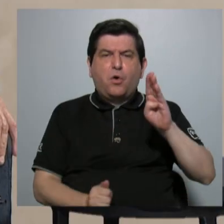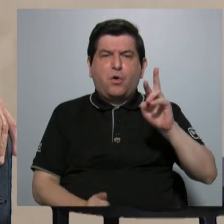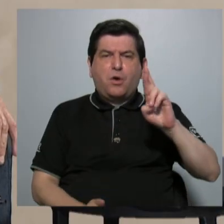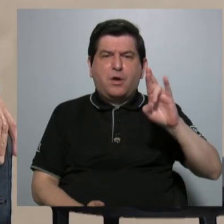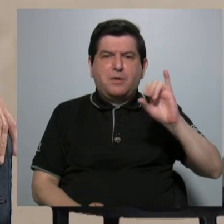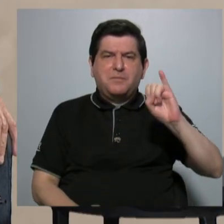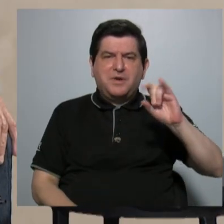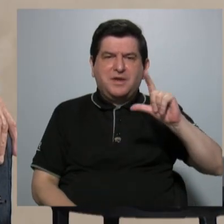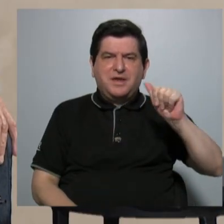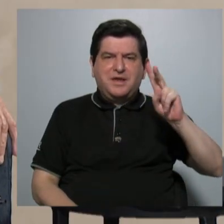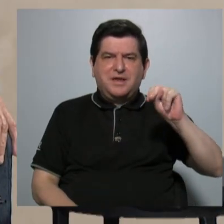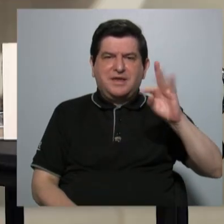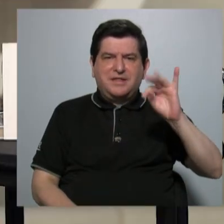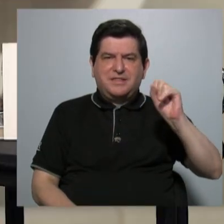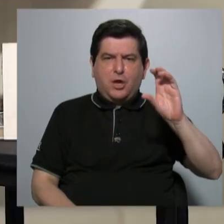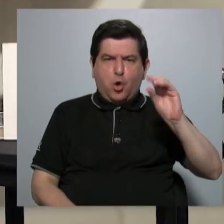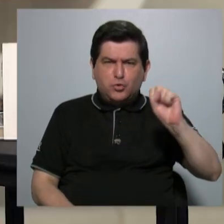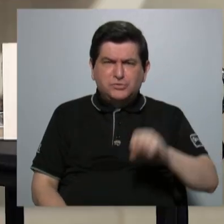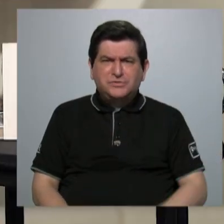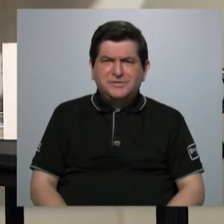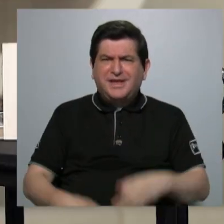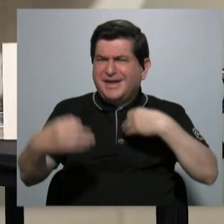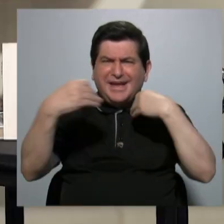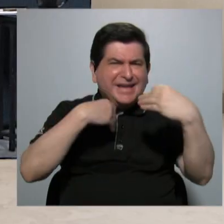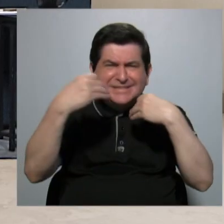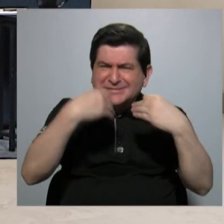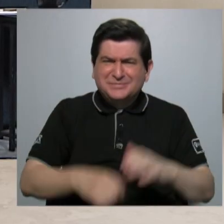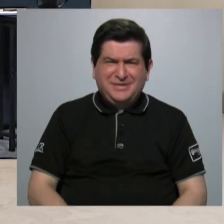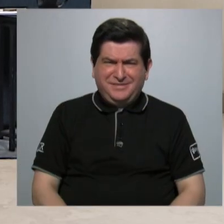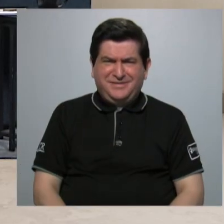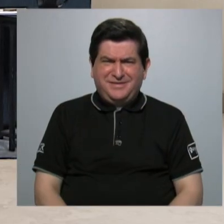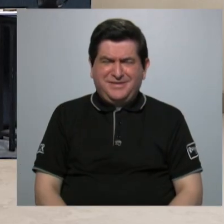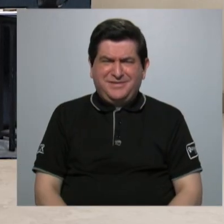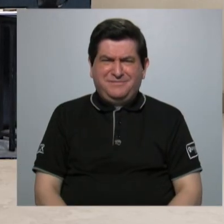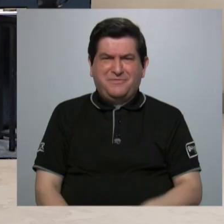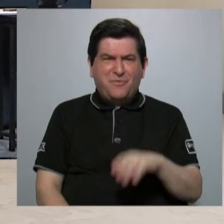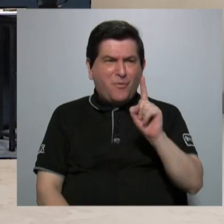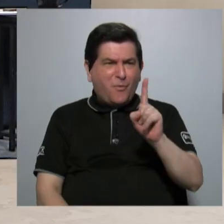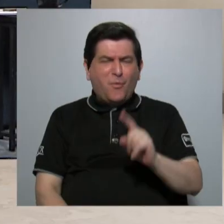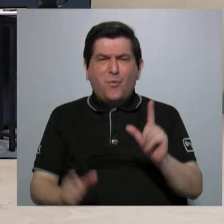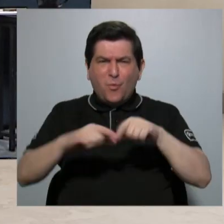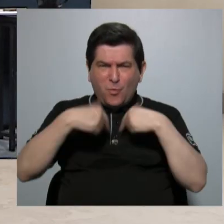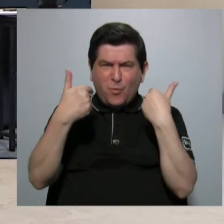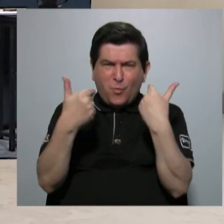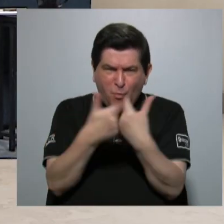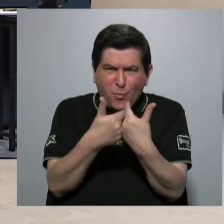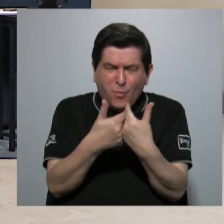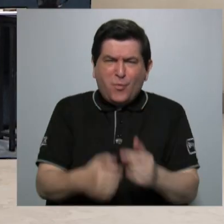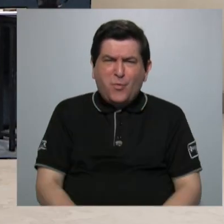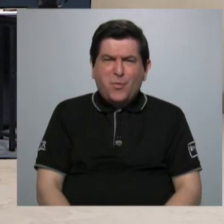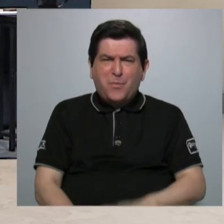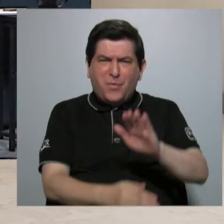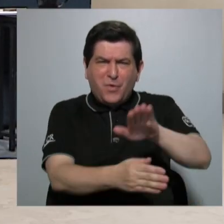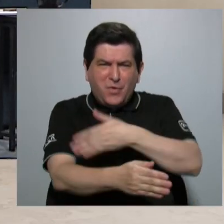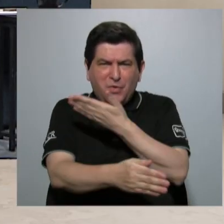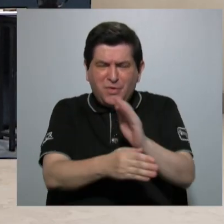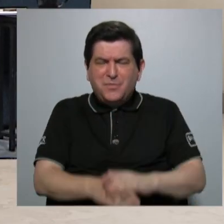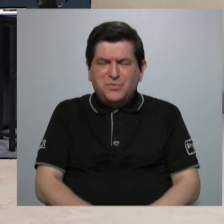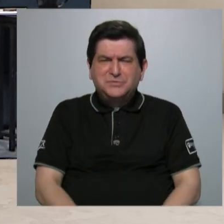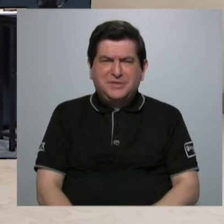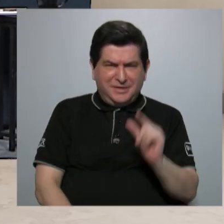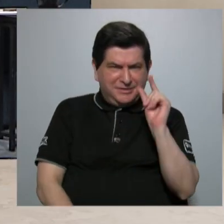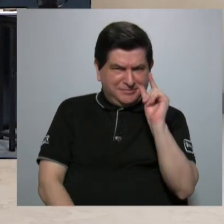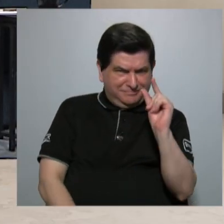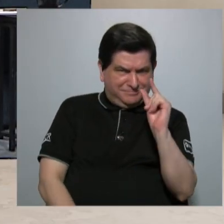Brillanticos. Sí, ese fue. Explíquenos cómo un quinteto de música de cámara,